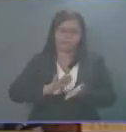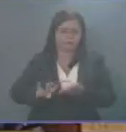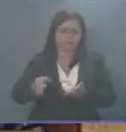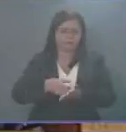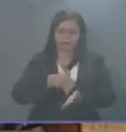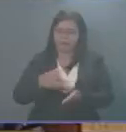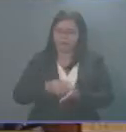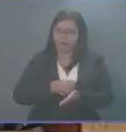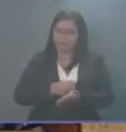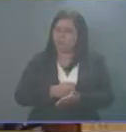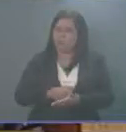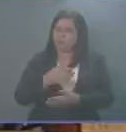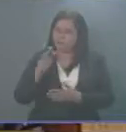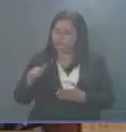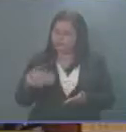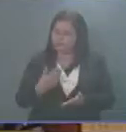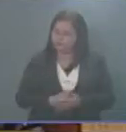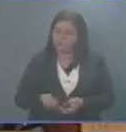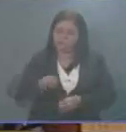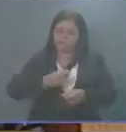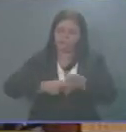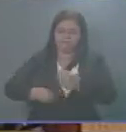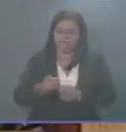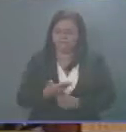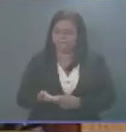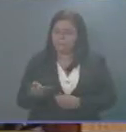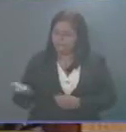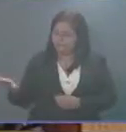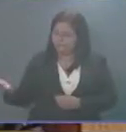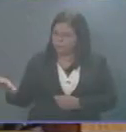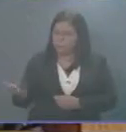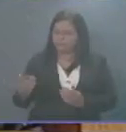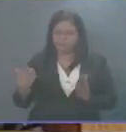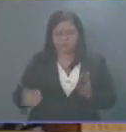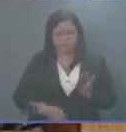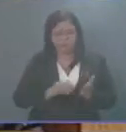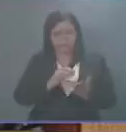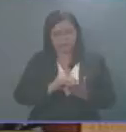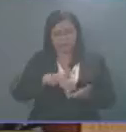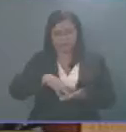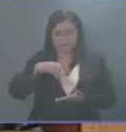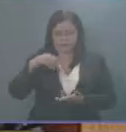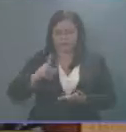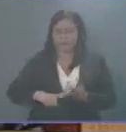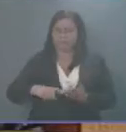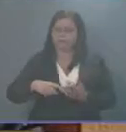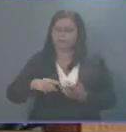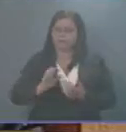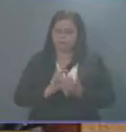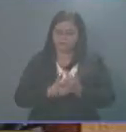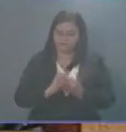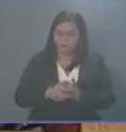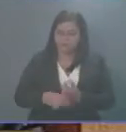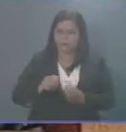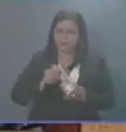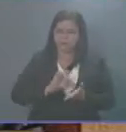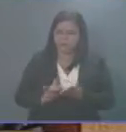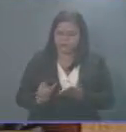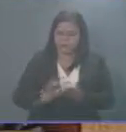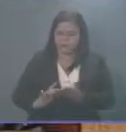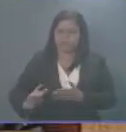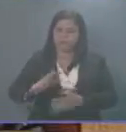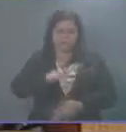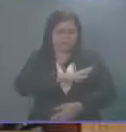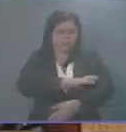impuesto a las transferencias de dominio de los siguientes bienes muebles corporales: arroz, frijol, maíz, azúcar, frutas y